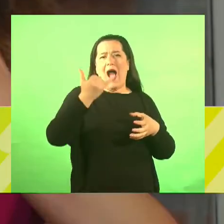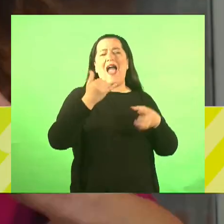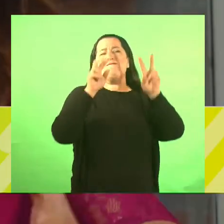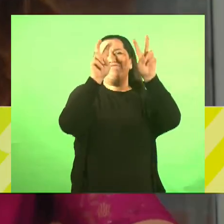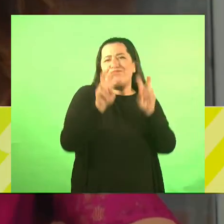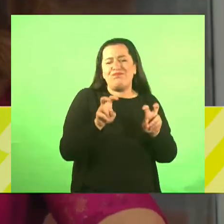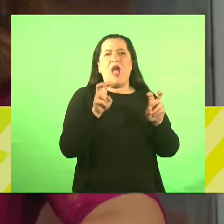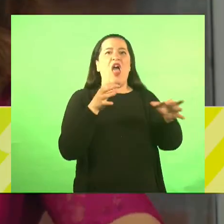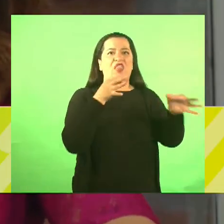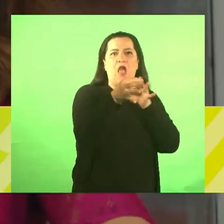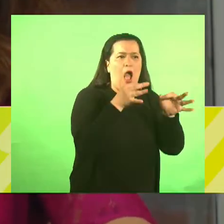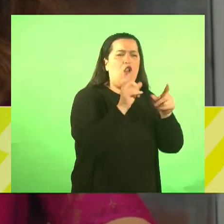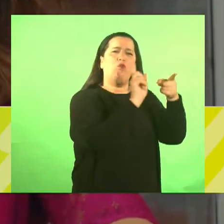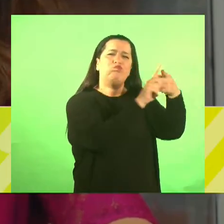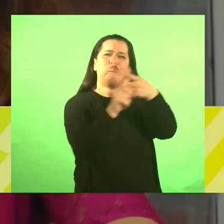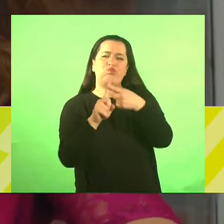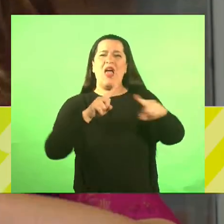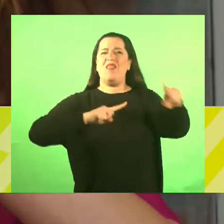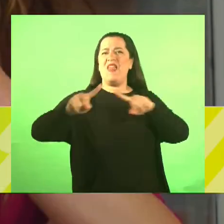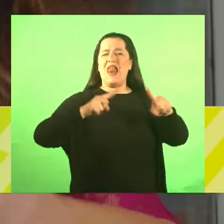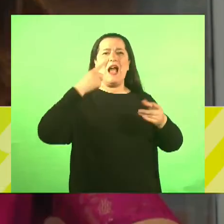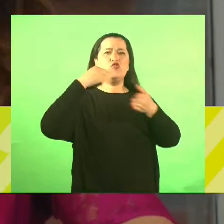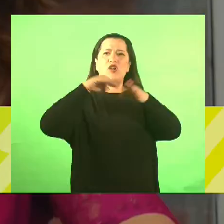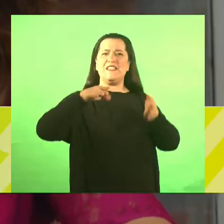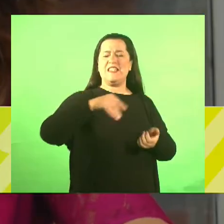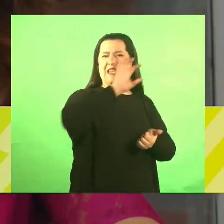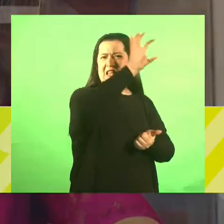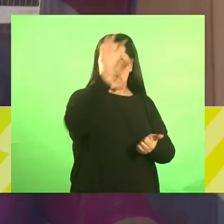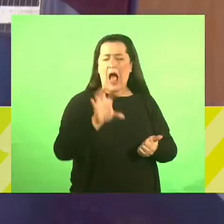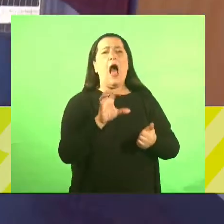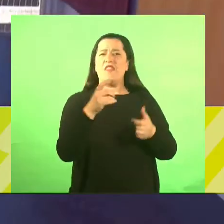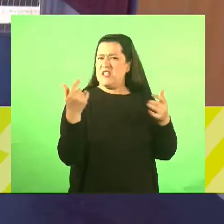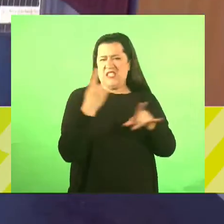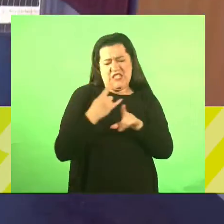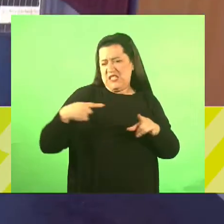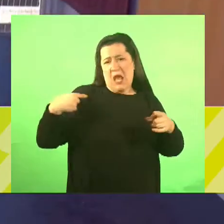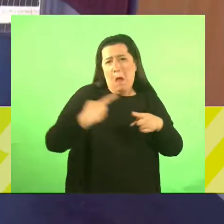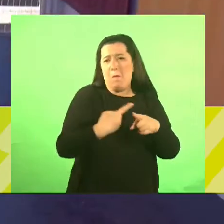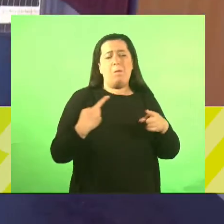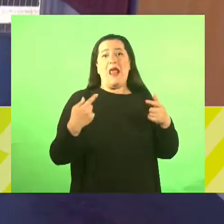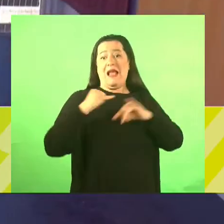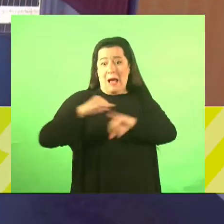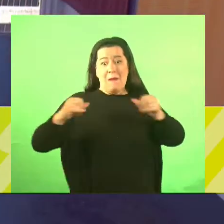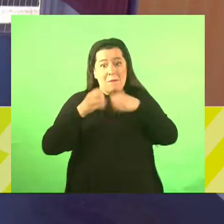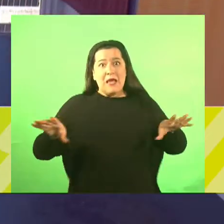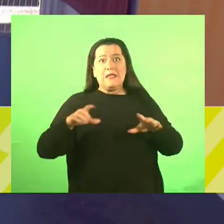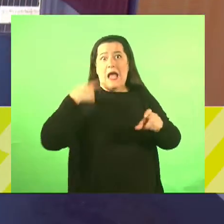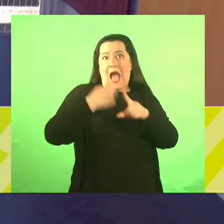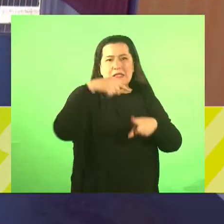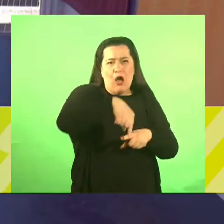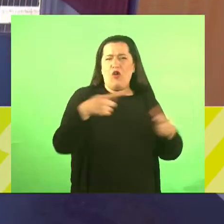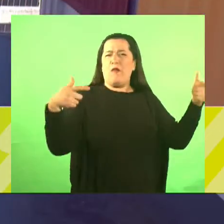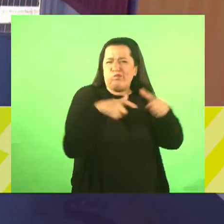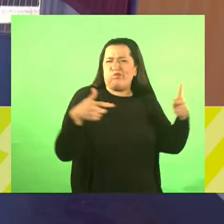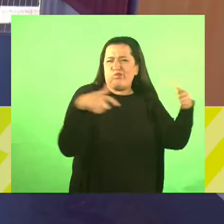en diálogo con todas las delegaciones que nos venimos reuniendo sistemáticamente desde que esta campaña comenzó,